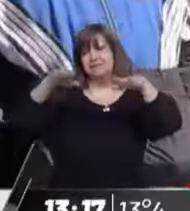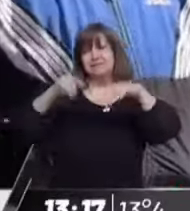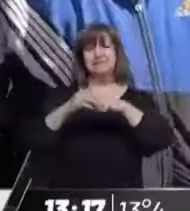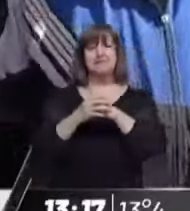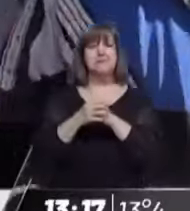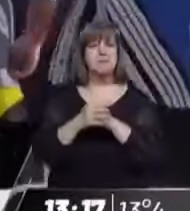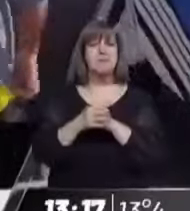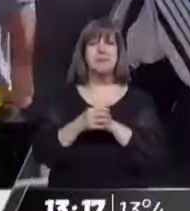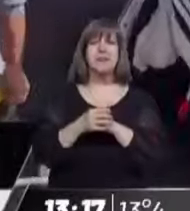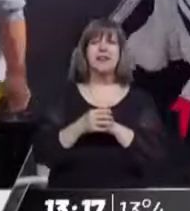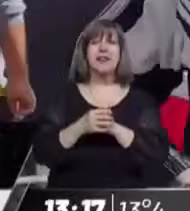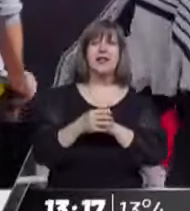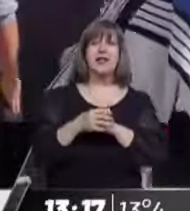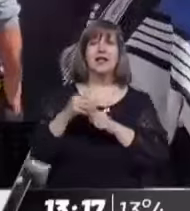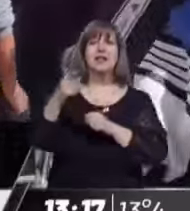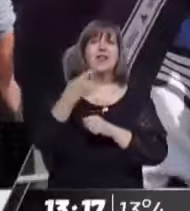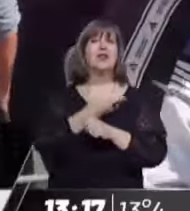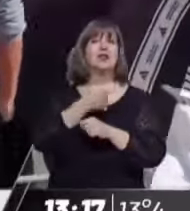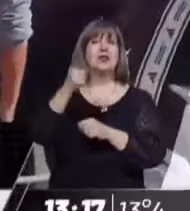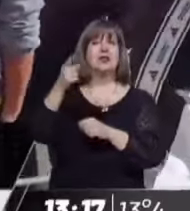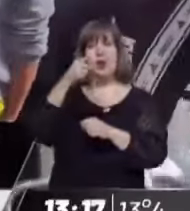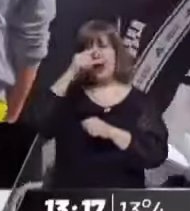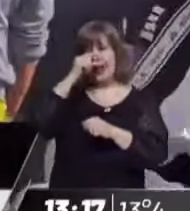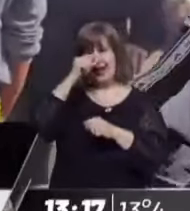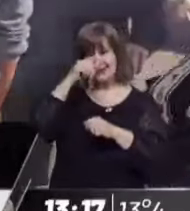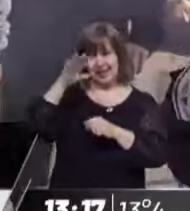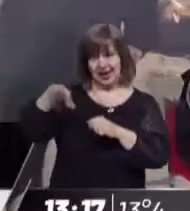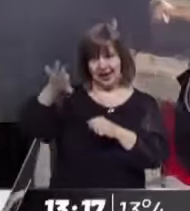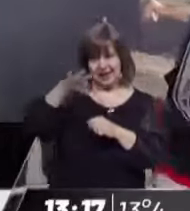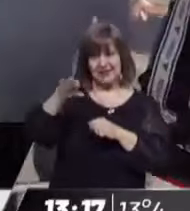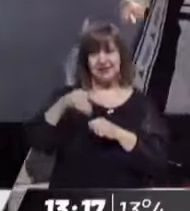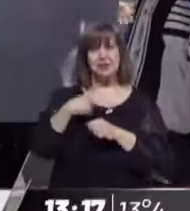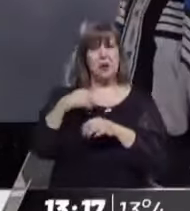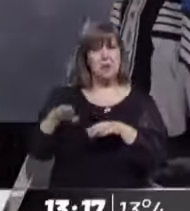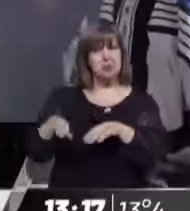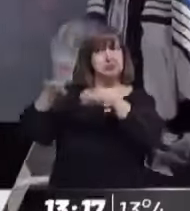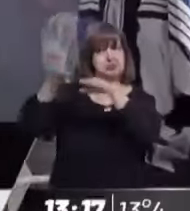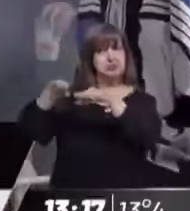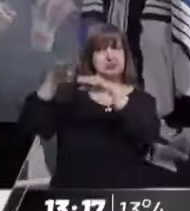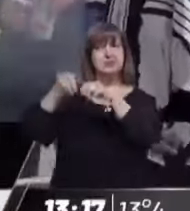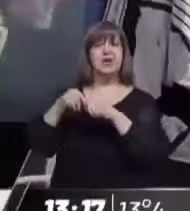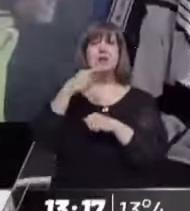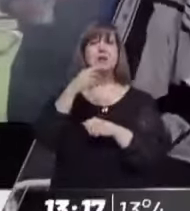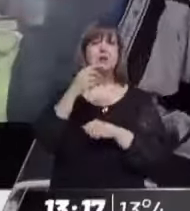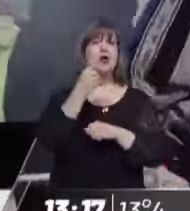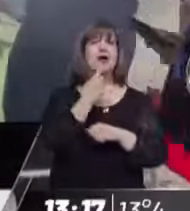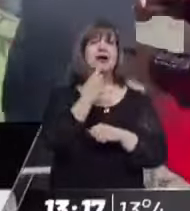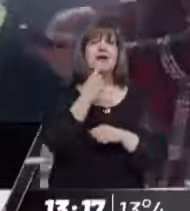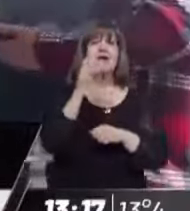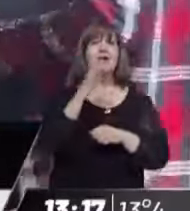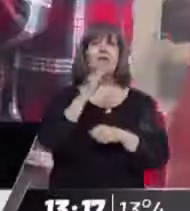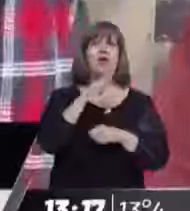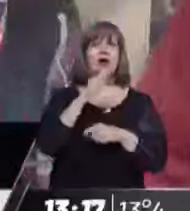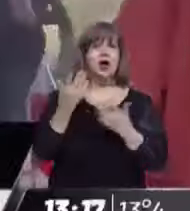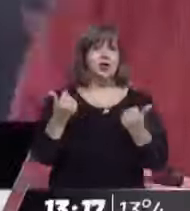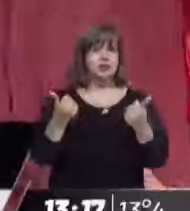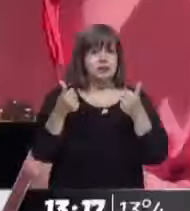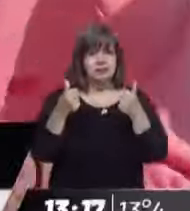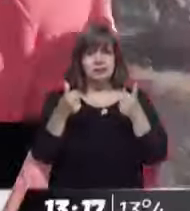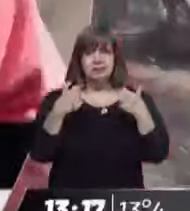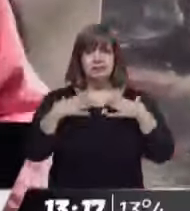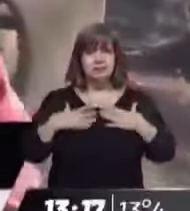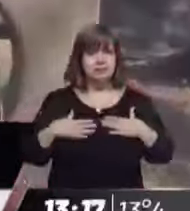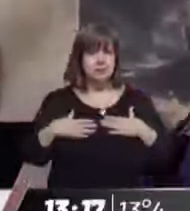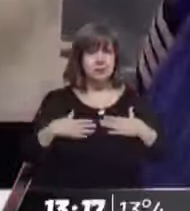River y otro de Boca ahí o no? De Las Heras, de allá, los criamos juntos desde chicos. Dice hinchas de River y de Boca juntos. Eso también